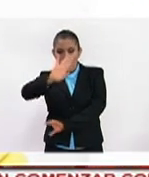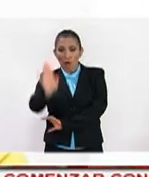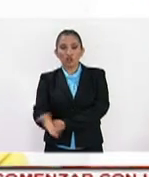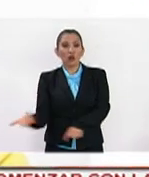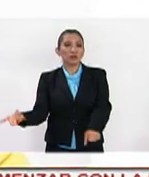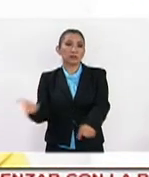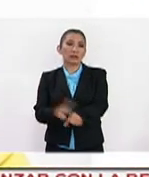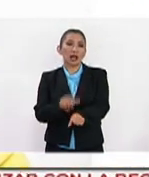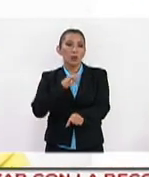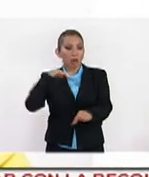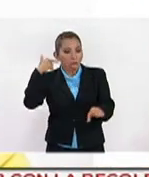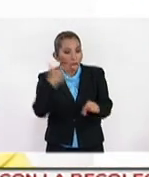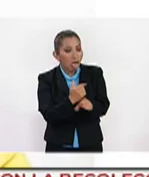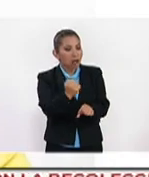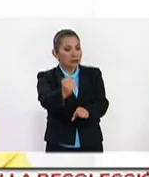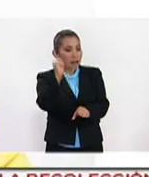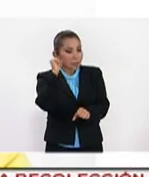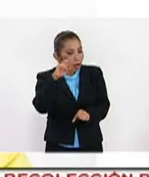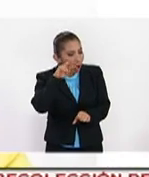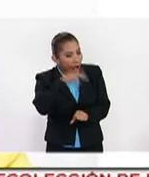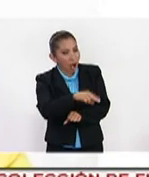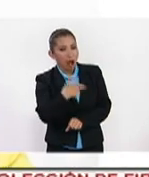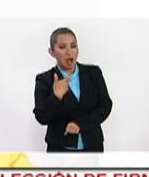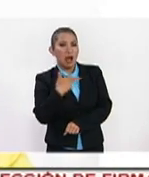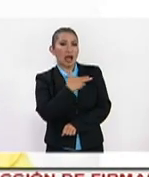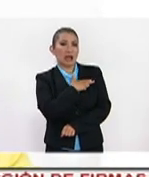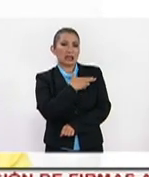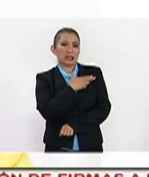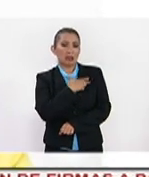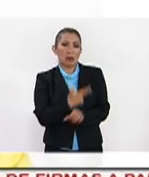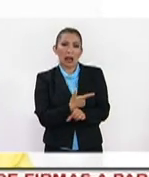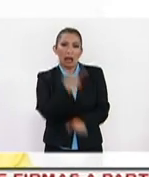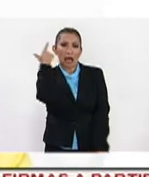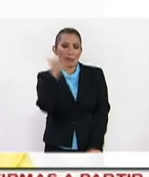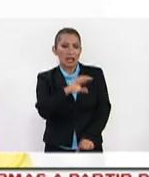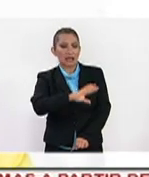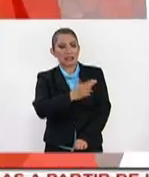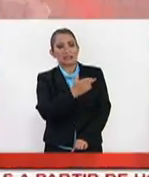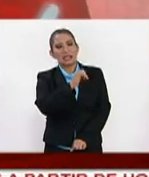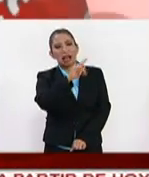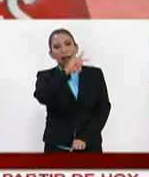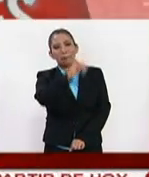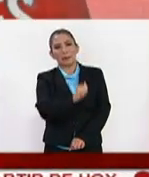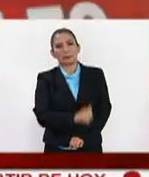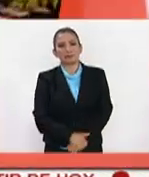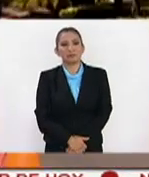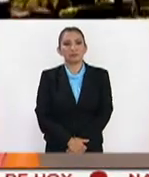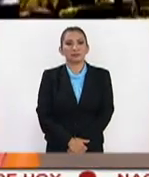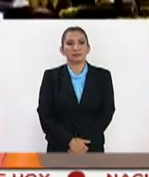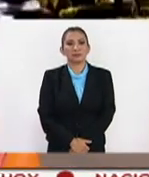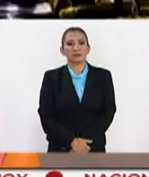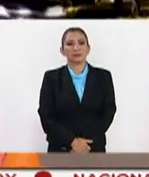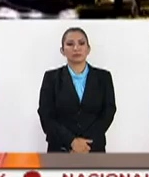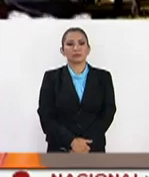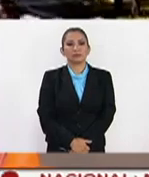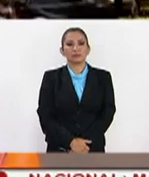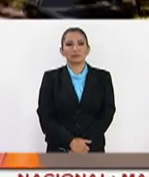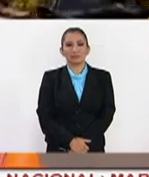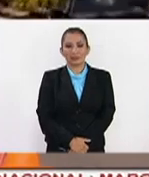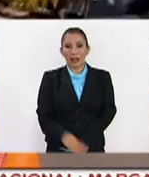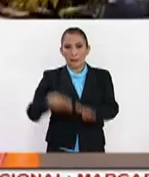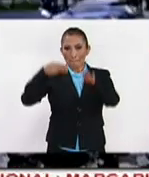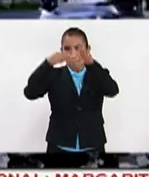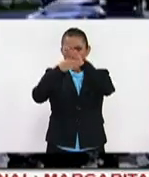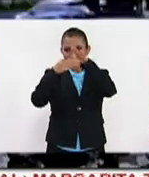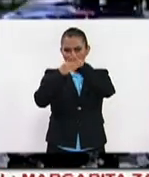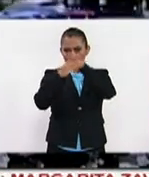el hospital luego de que el sábado fue hallado herido de gravedad en la localidad de Chilapa. La línea del